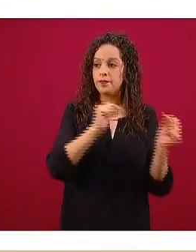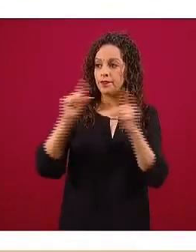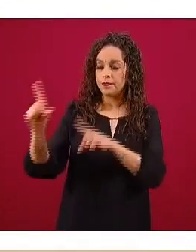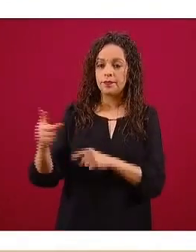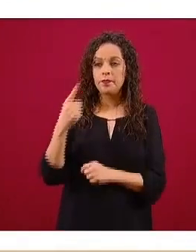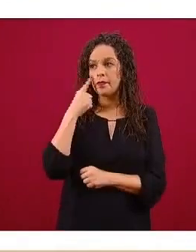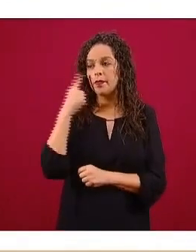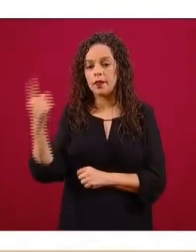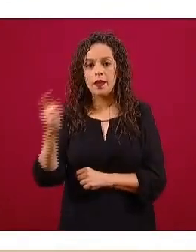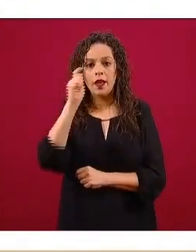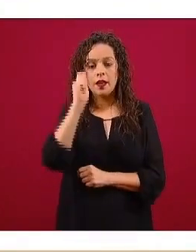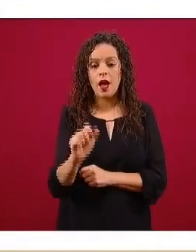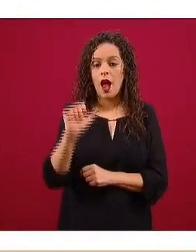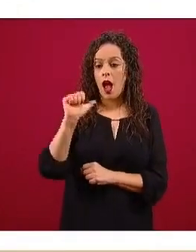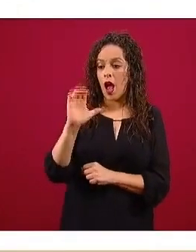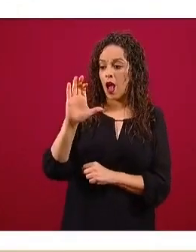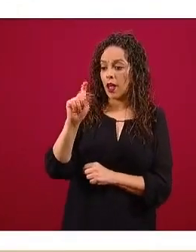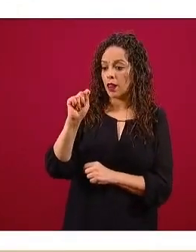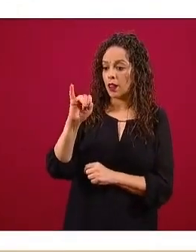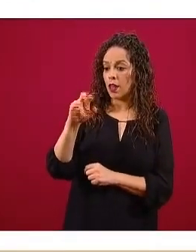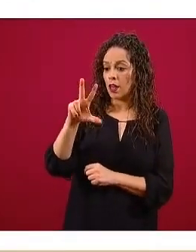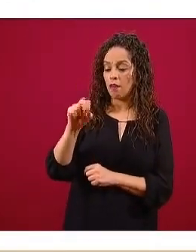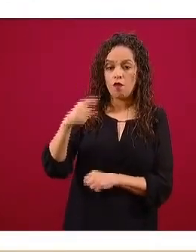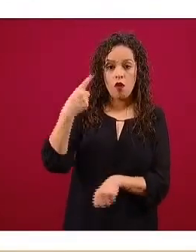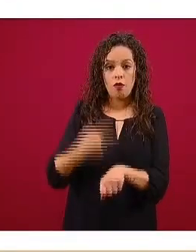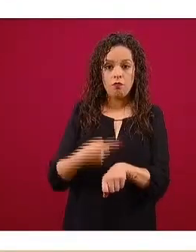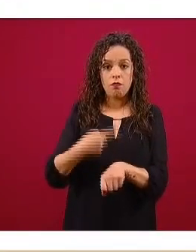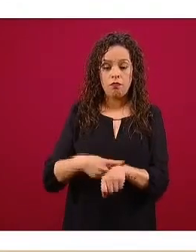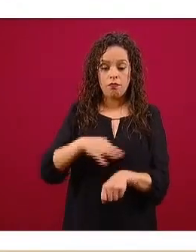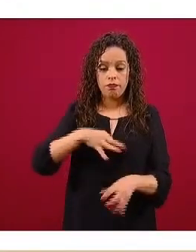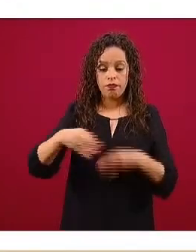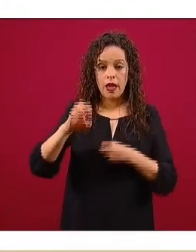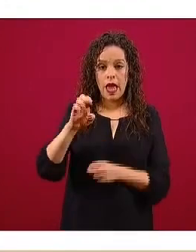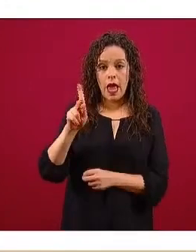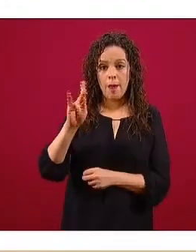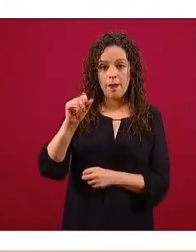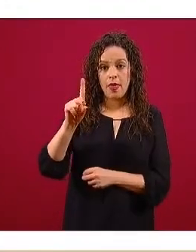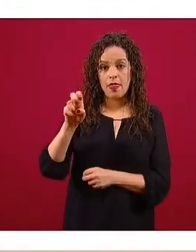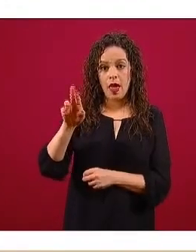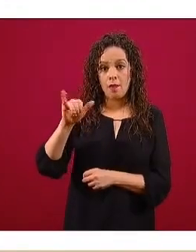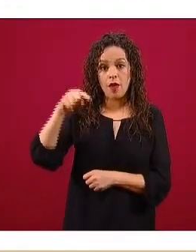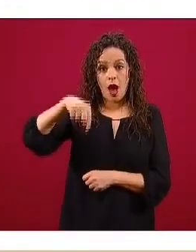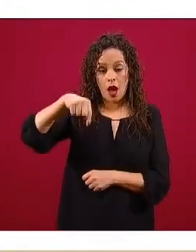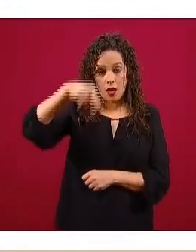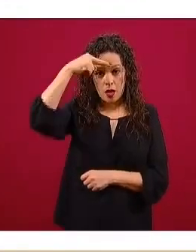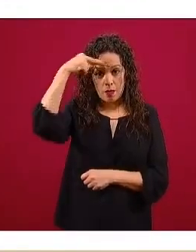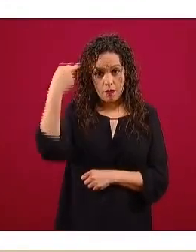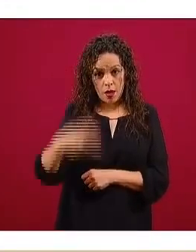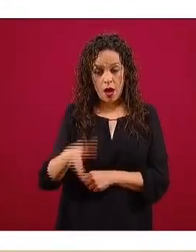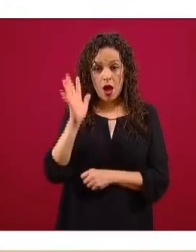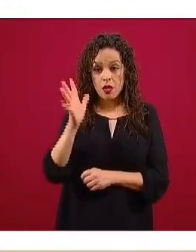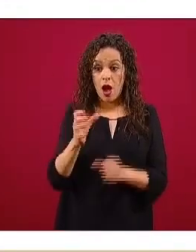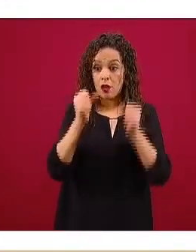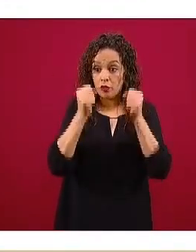que consideramos activos de la epidemia en México, tanto en el grupo de los que ya están confirmados, estos